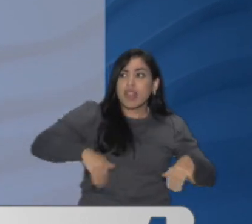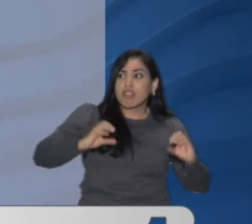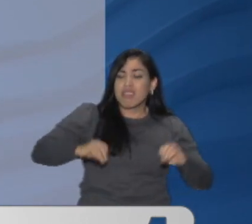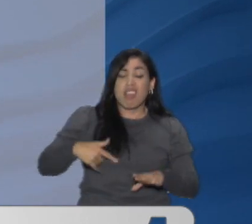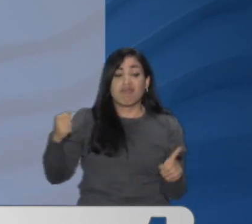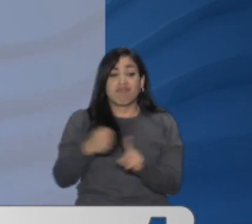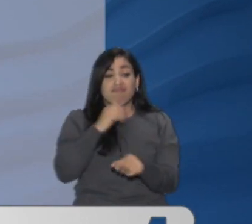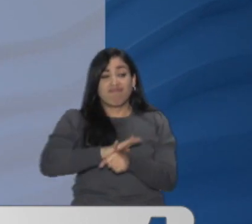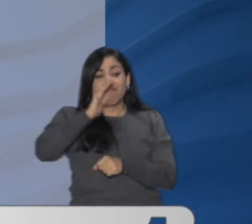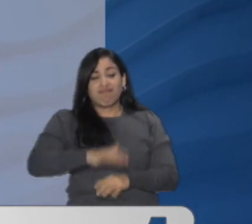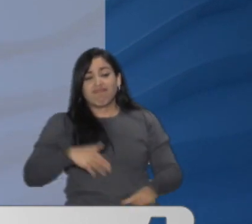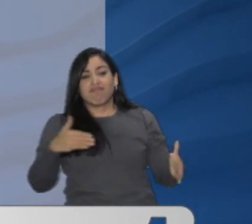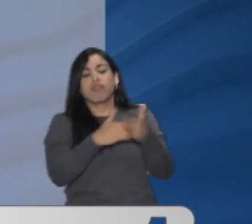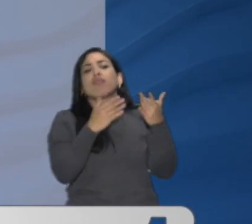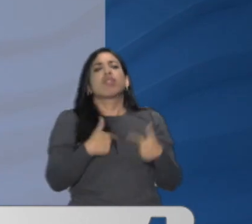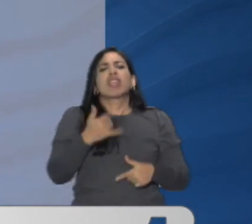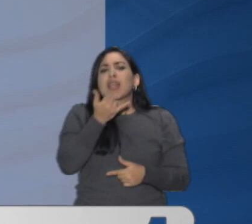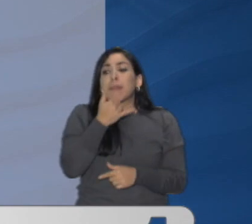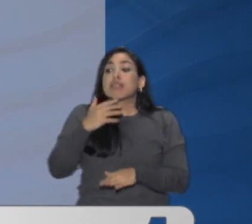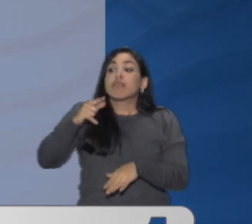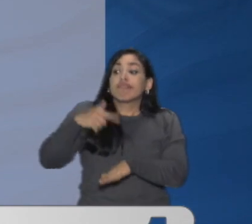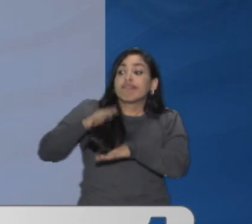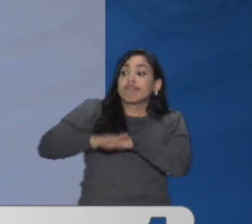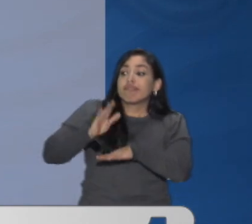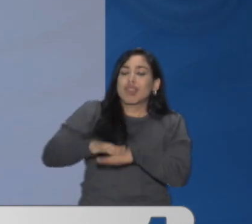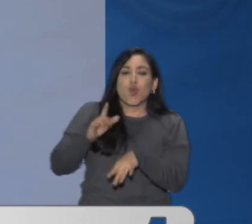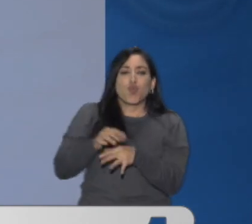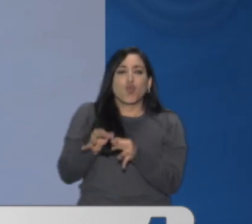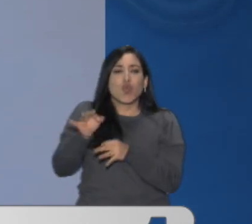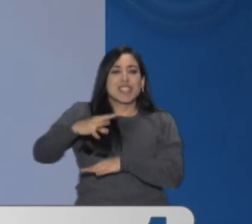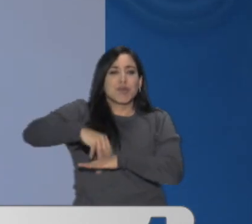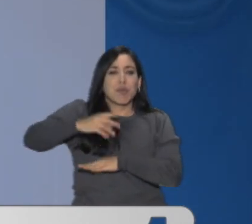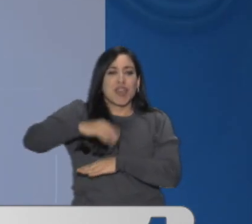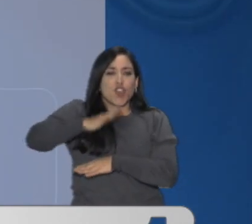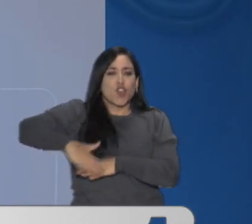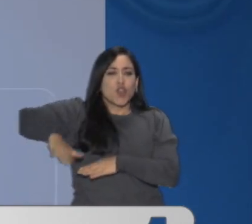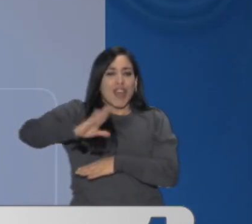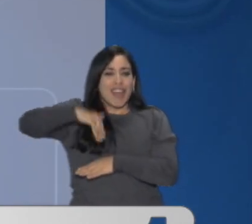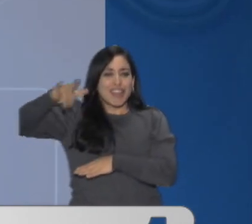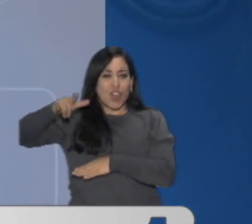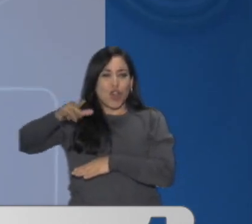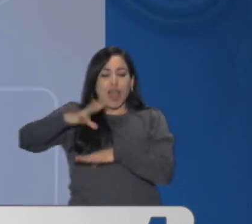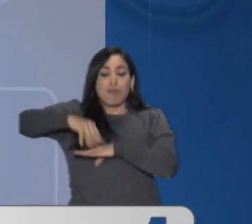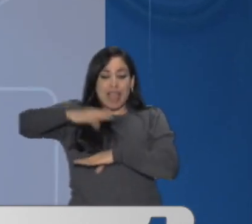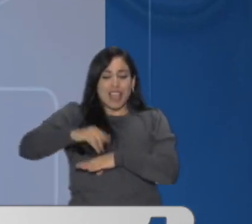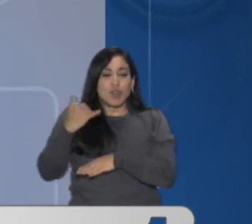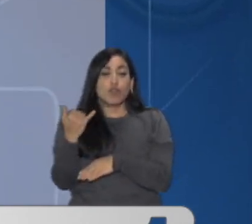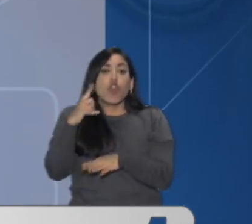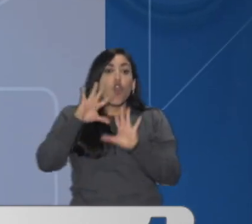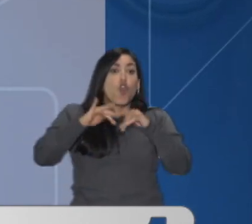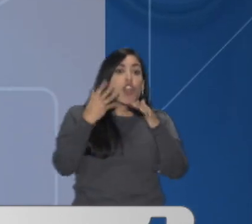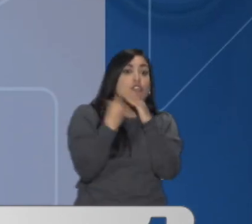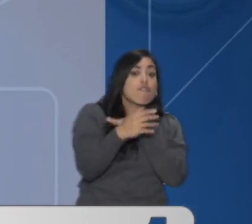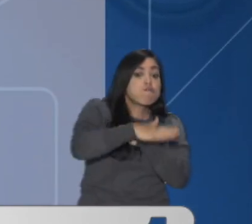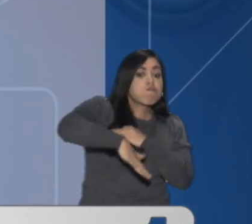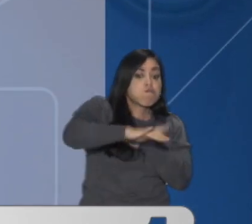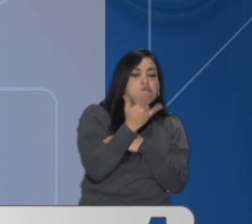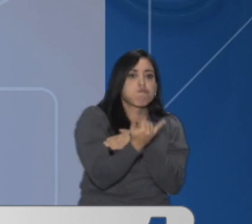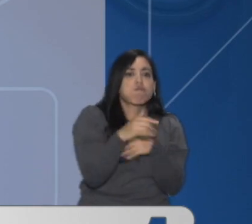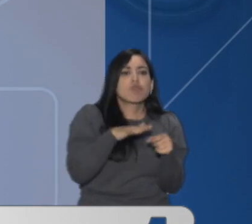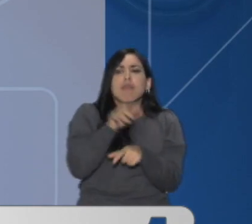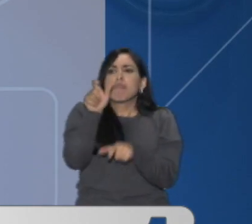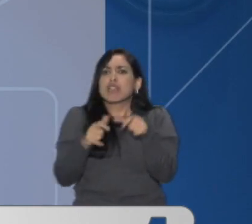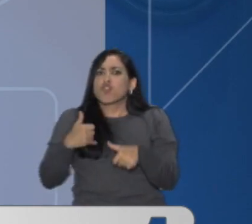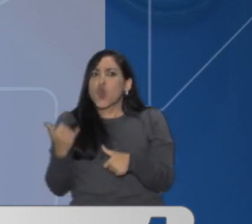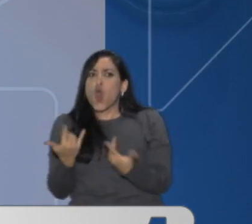La agresión se presentó durante un procedimiento en el municipio de Bello, Antioquia, justo afuera de un colegio. Por eso decenas